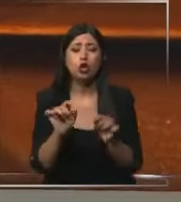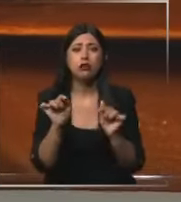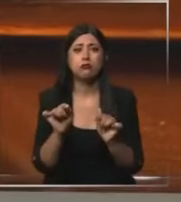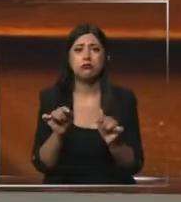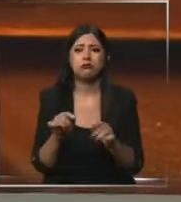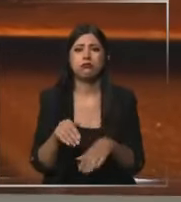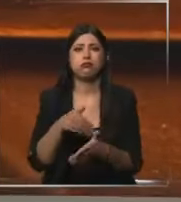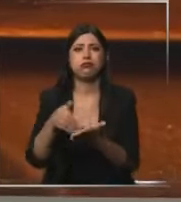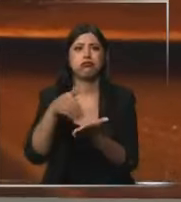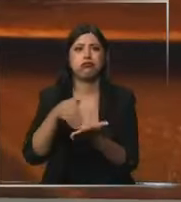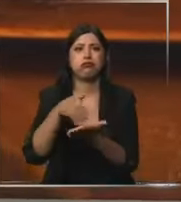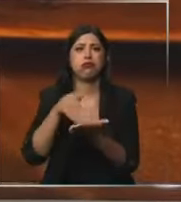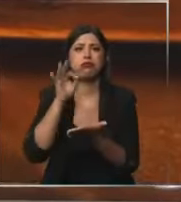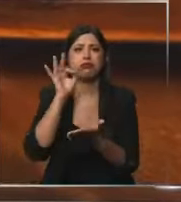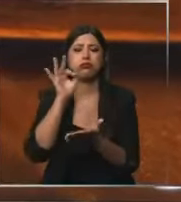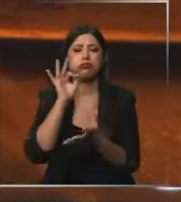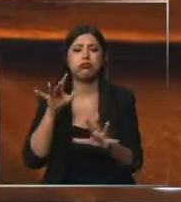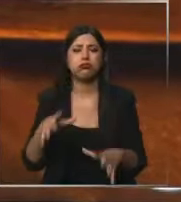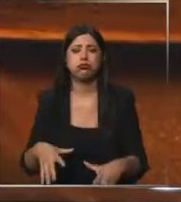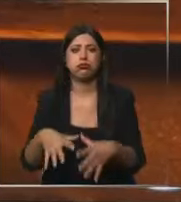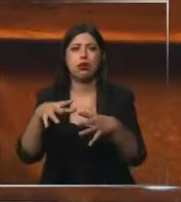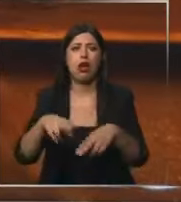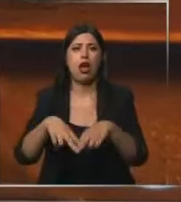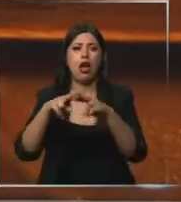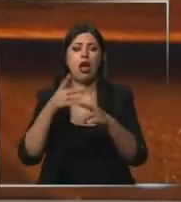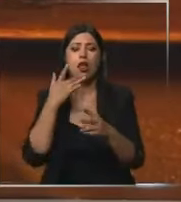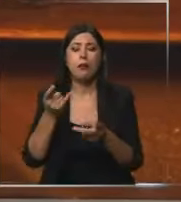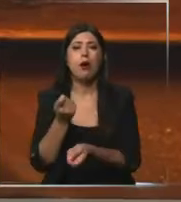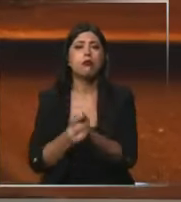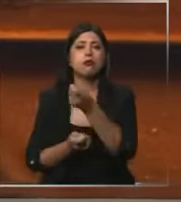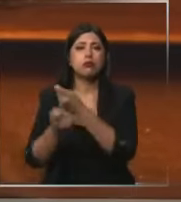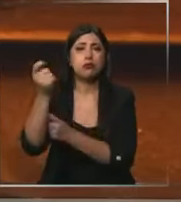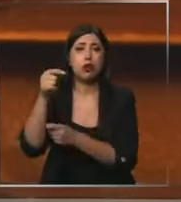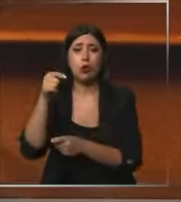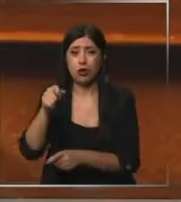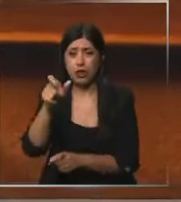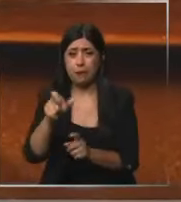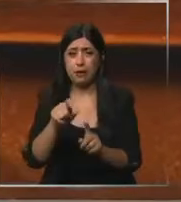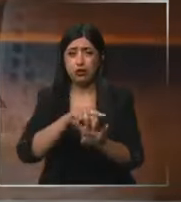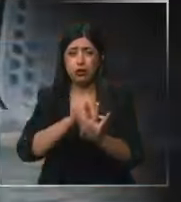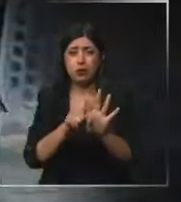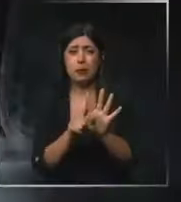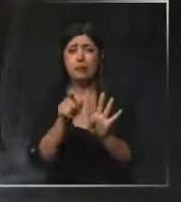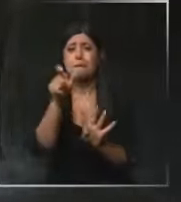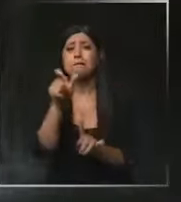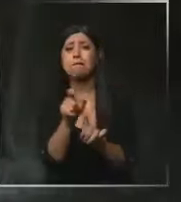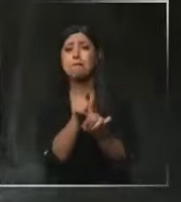algunos meses y del que hoy uno de sus integrantes fue condenado por la justicia.